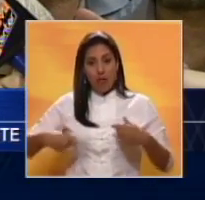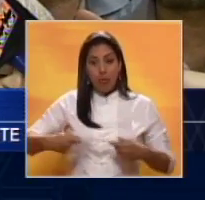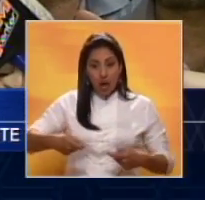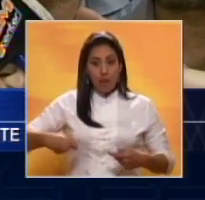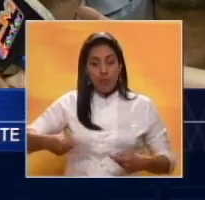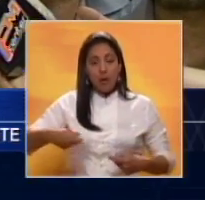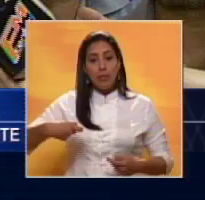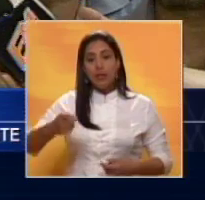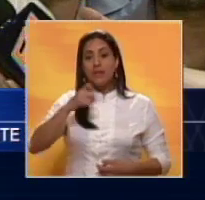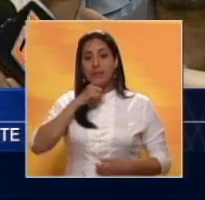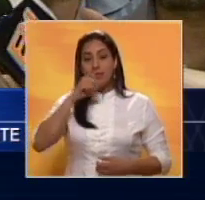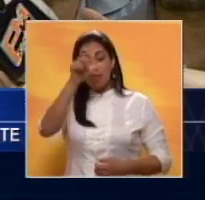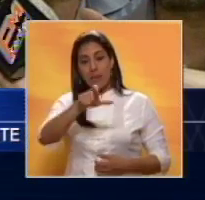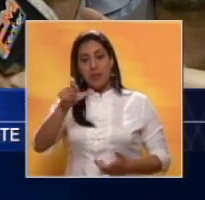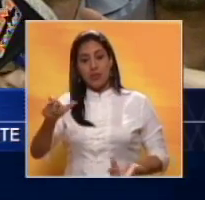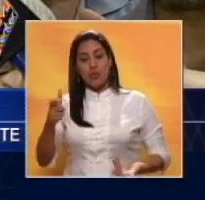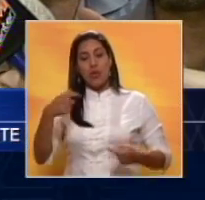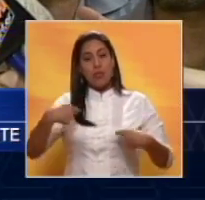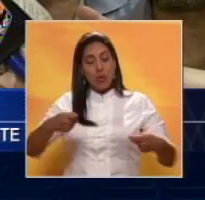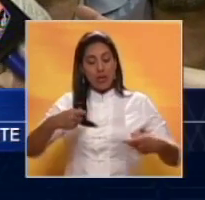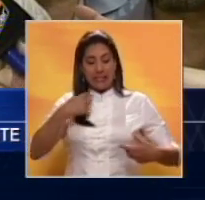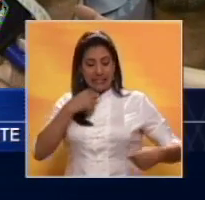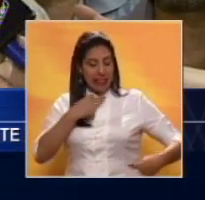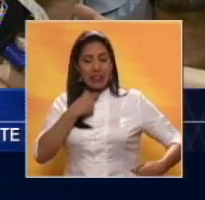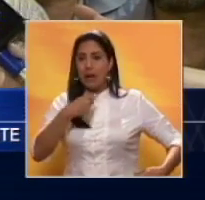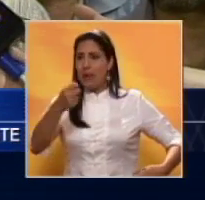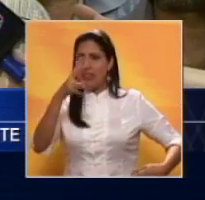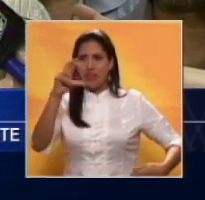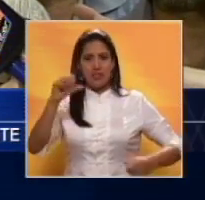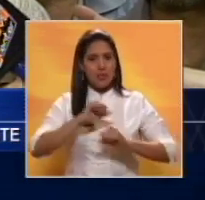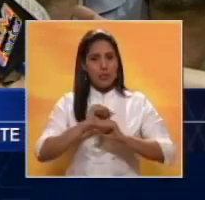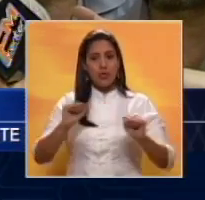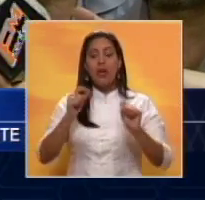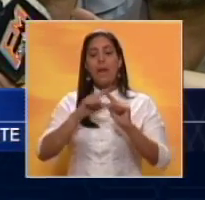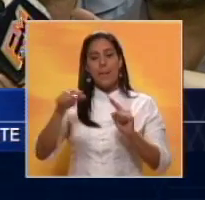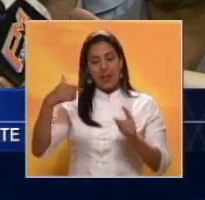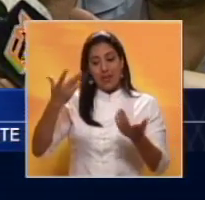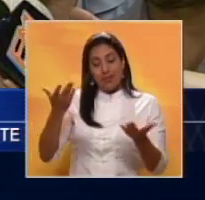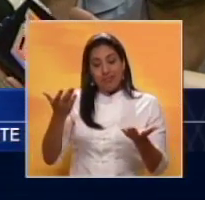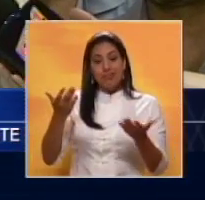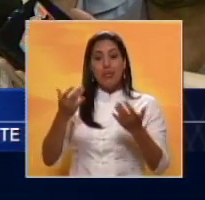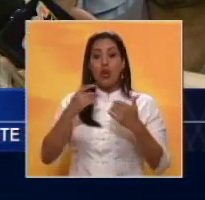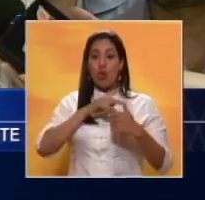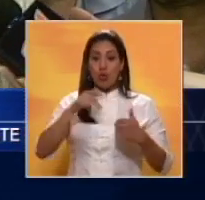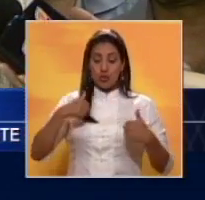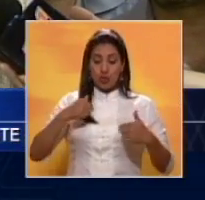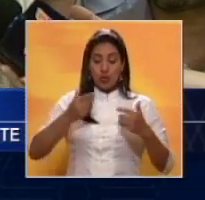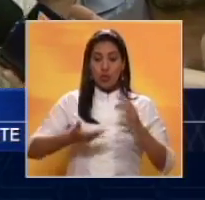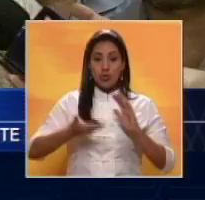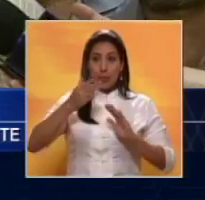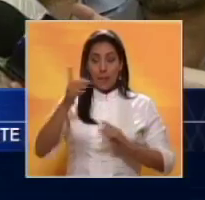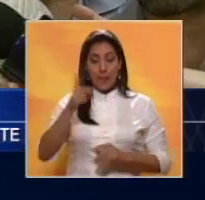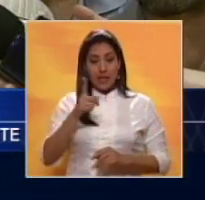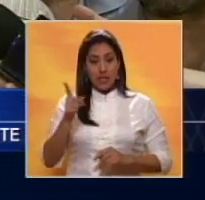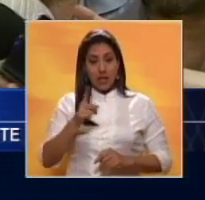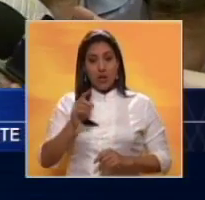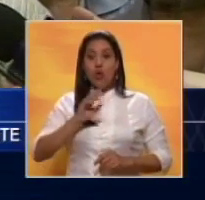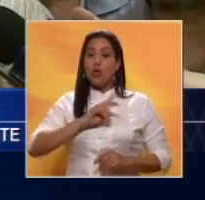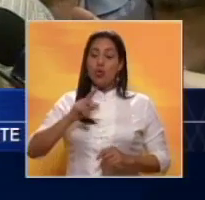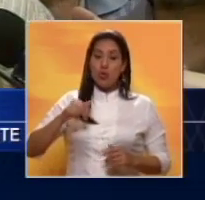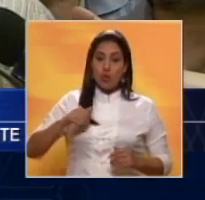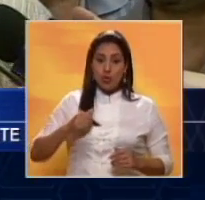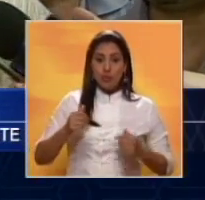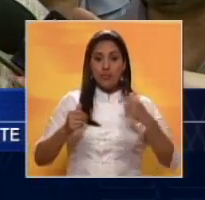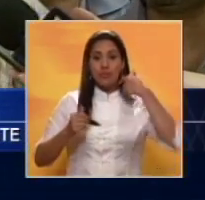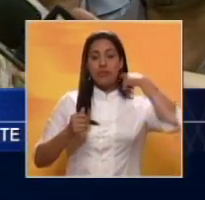mayor incidencia está allí, en el bolsillo del usuario, pero es una cuestión de que o nosotros ajustamos el pasaje,